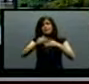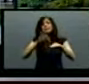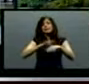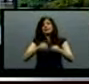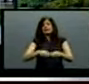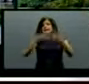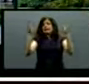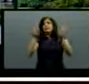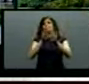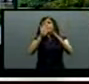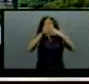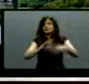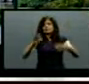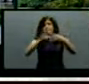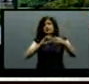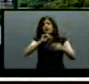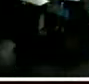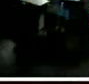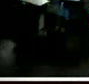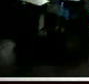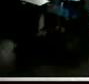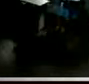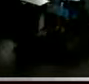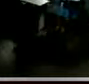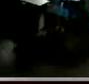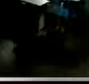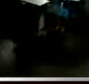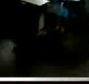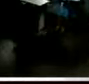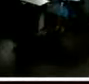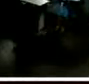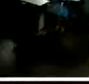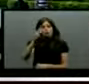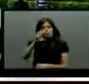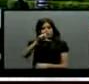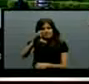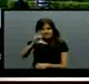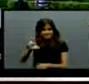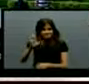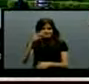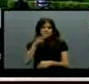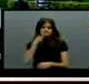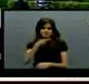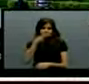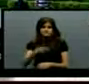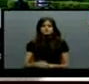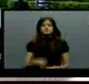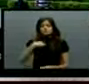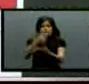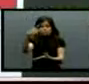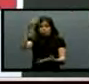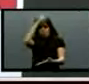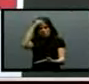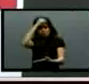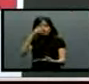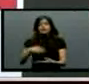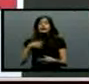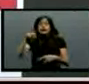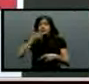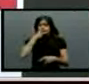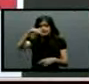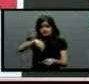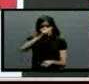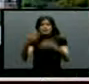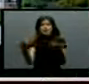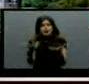que a los ciudadanos no nos parece que hayan desaparecido tantos miles de millones de pesos, no nos parece que no rindan